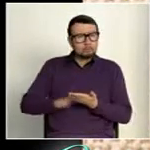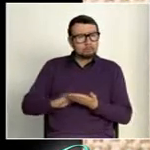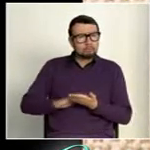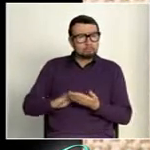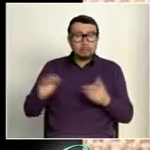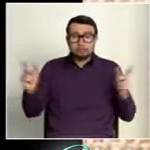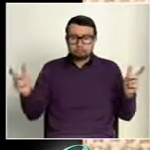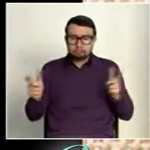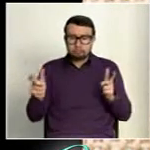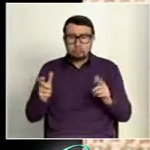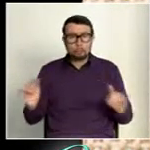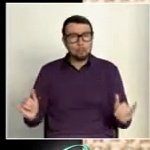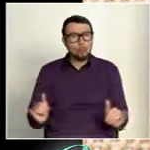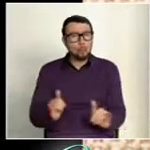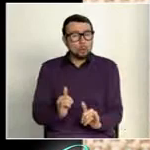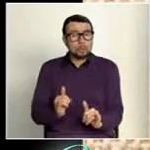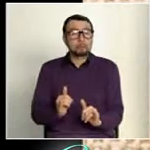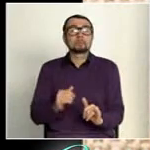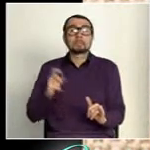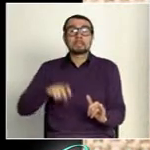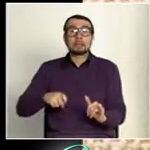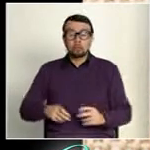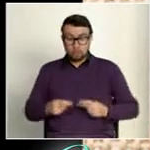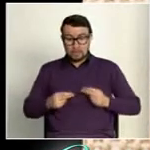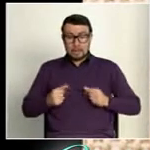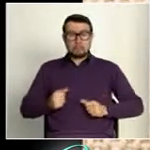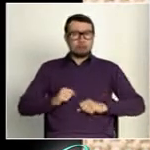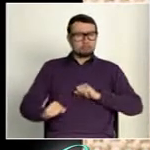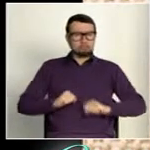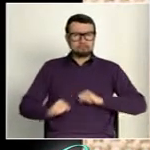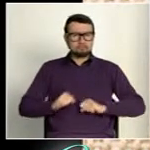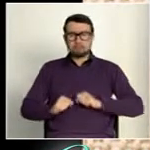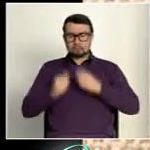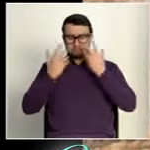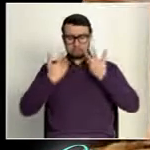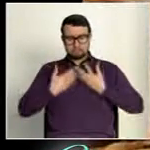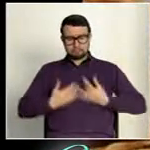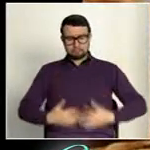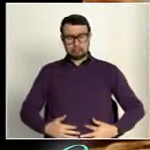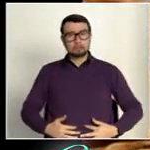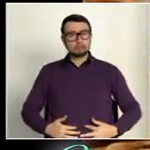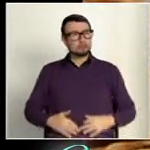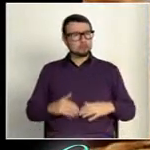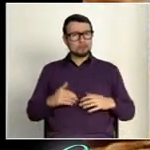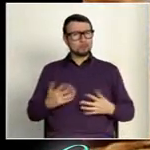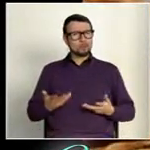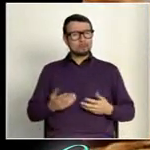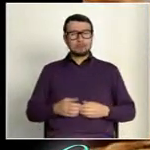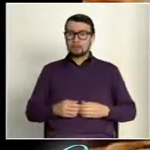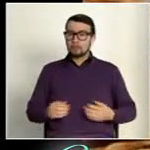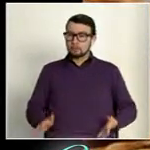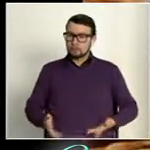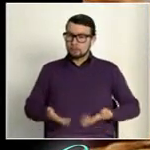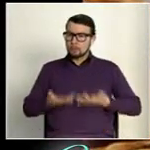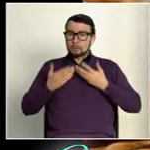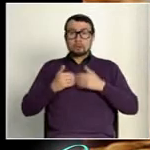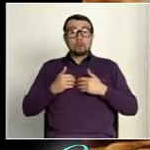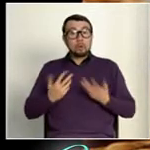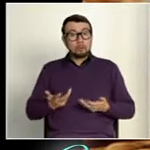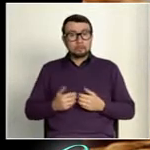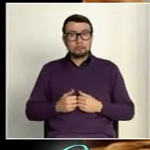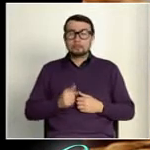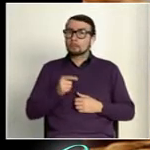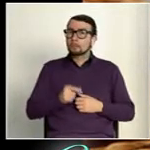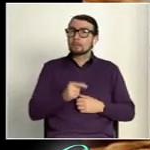peso, debemos subir nuestro metabolismo. ¿Cómo se sube el metabolismo? Metabolismo siempre se sube con